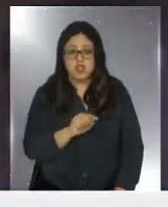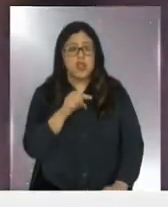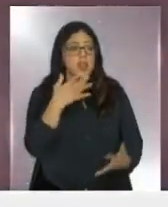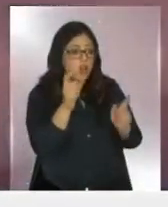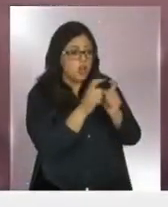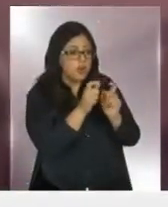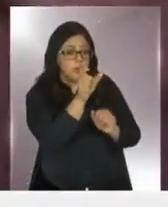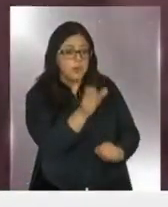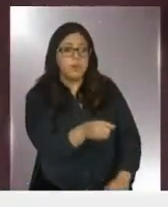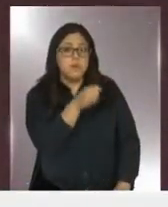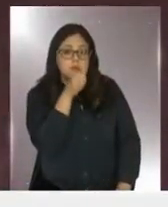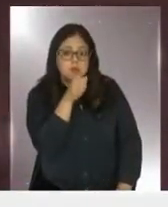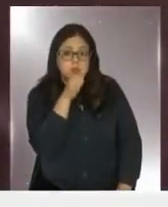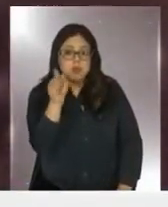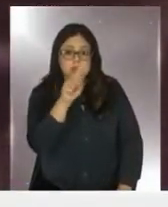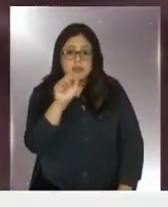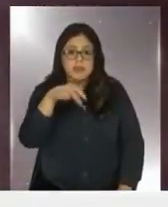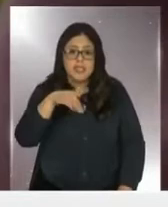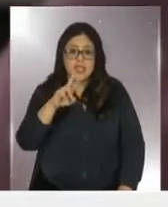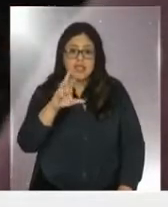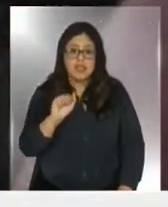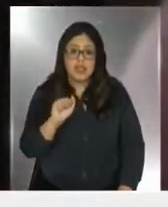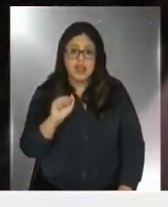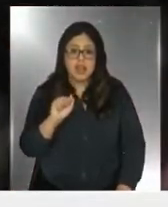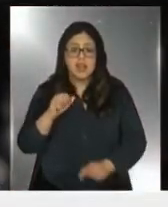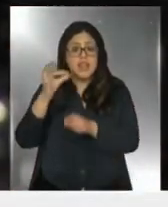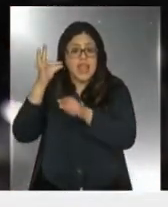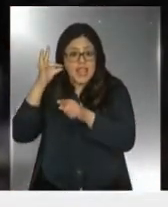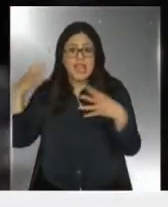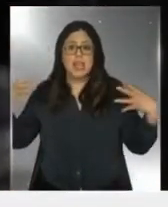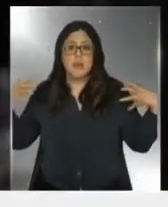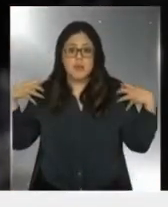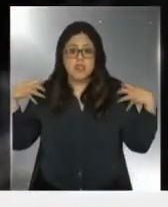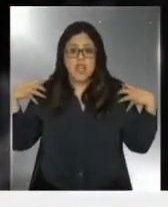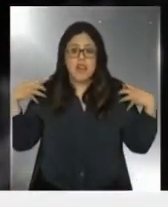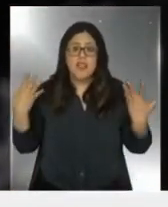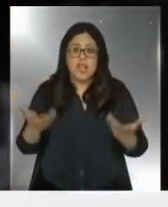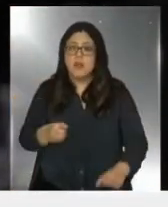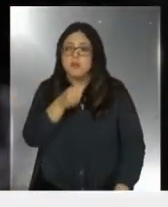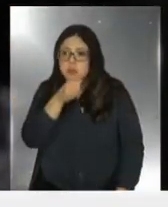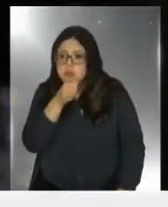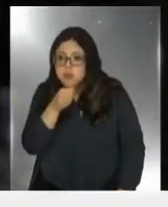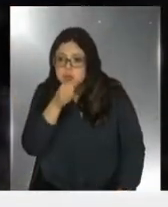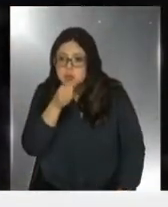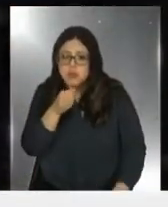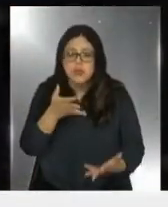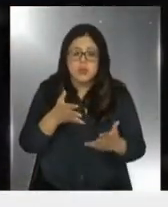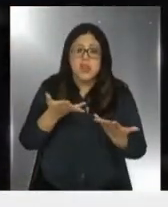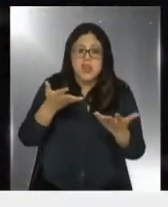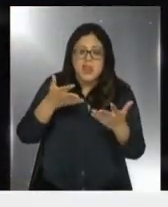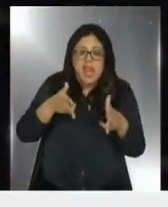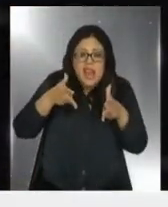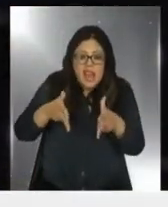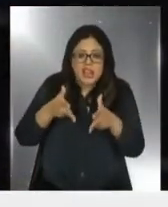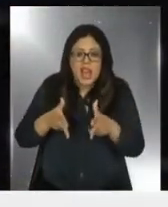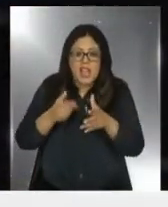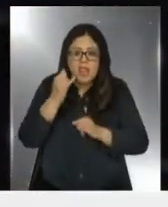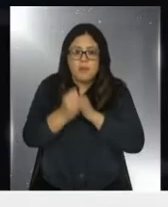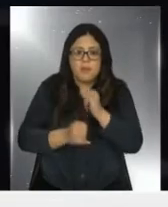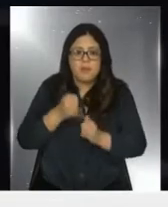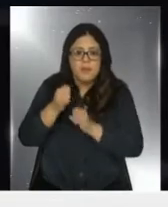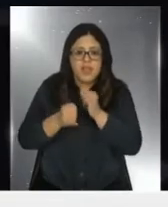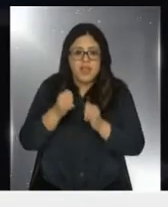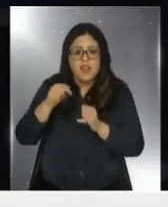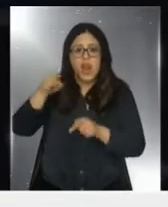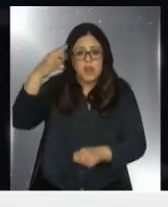Contactamos a la periodista Sandra Romandía, quien cubrió el ataque cibernético en el país azteca. Un hackeo igual al que